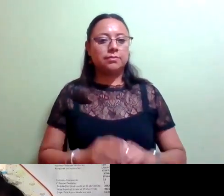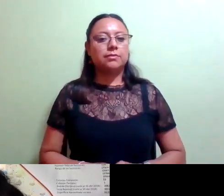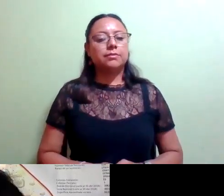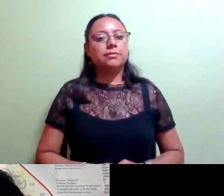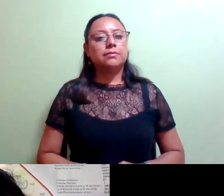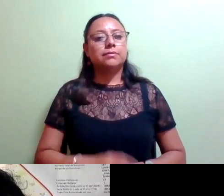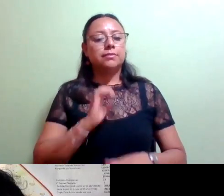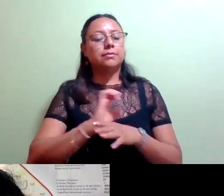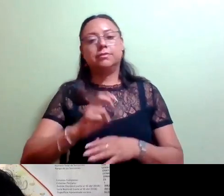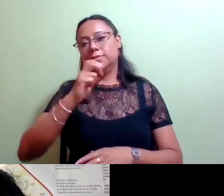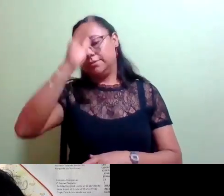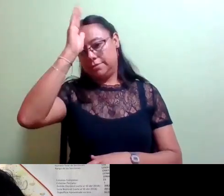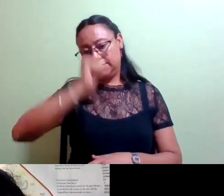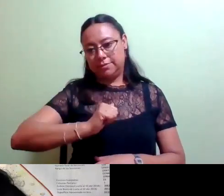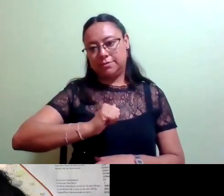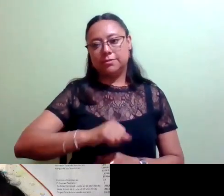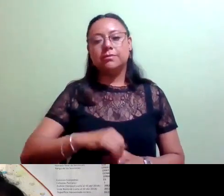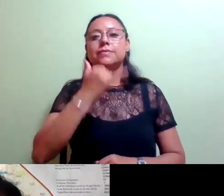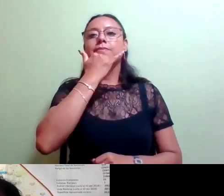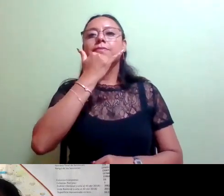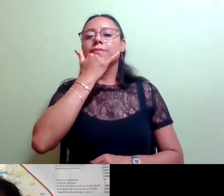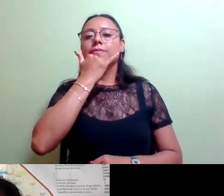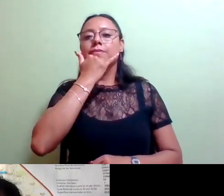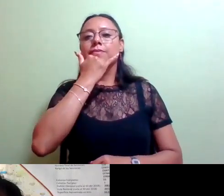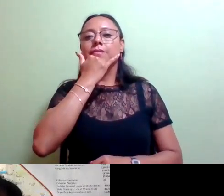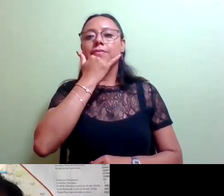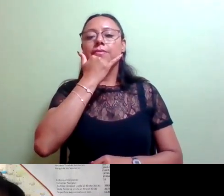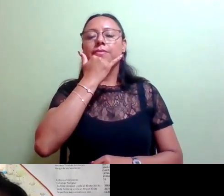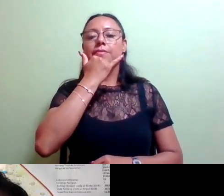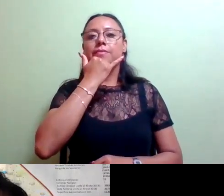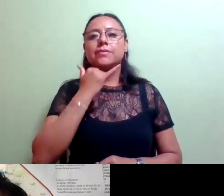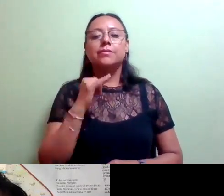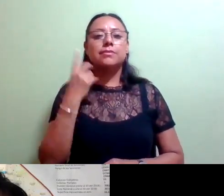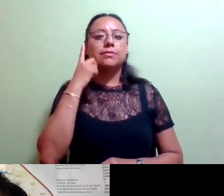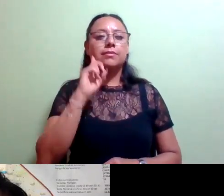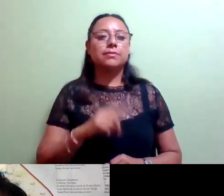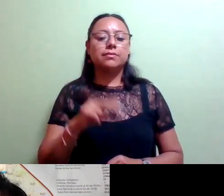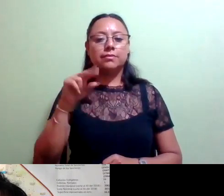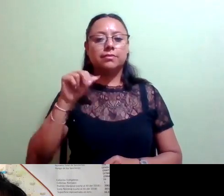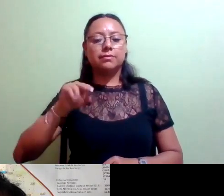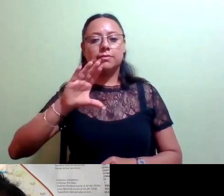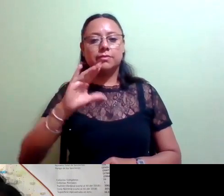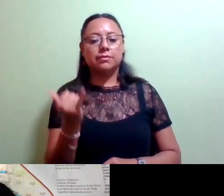lo que se aprueba el acuerdo de referencia. Perdón, diputada. Sí, diputada Nancy.